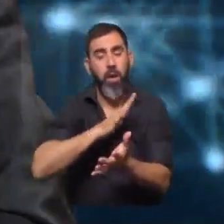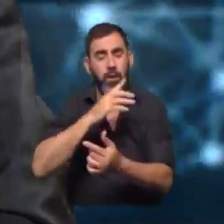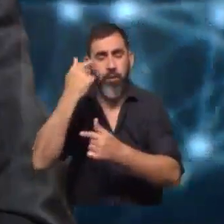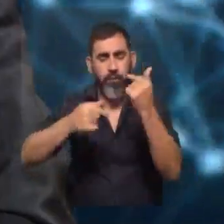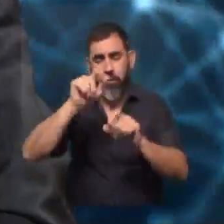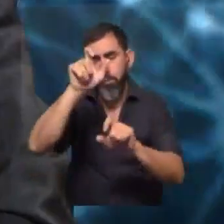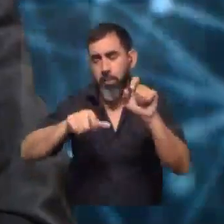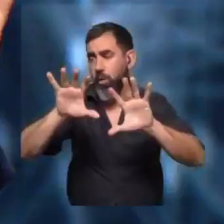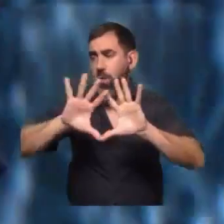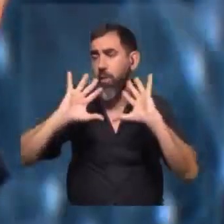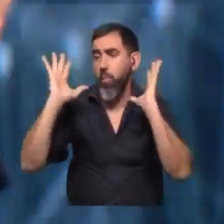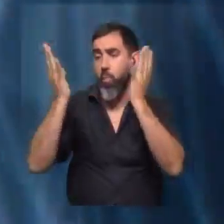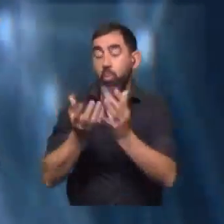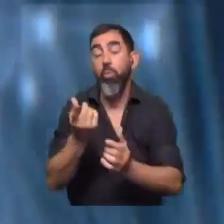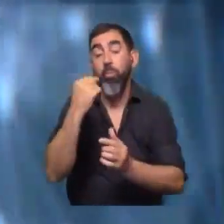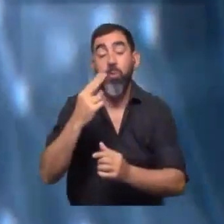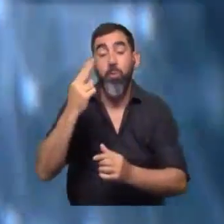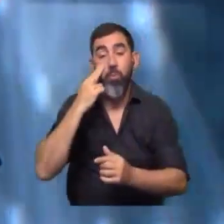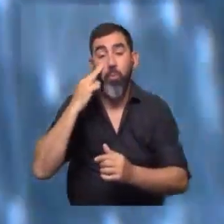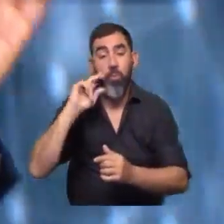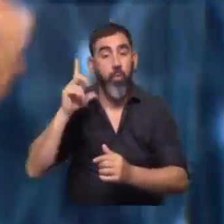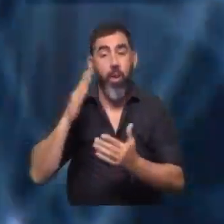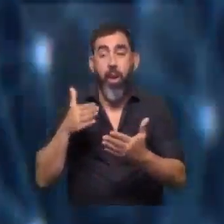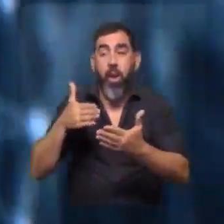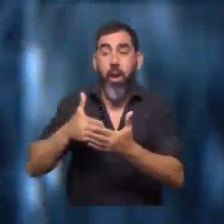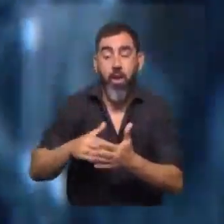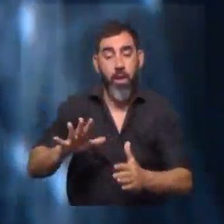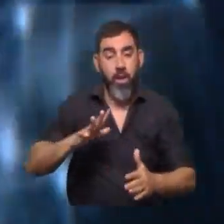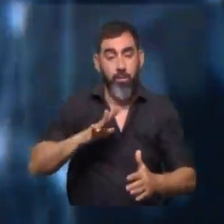planeta. Sin embargo, estamos hablando de un problema que no tiene límites, no se